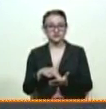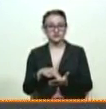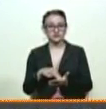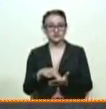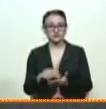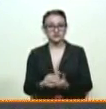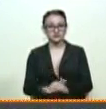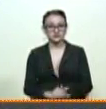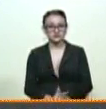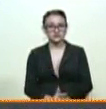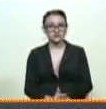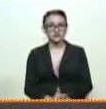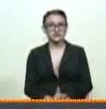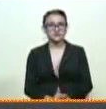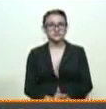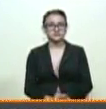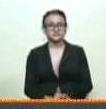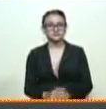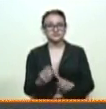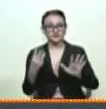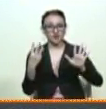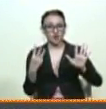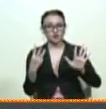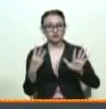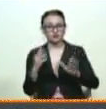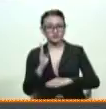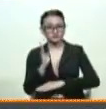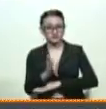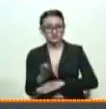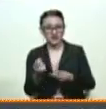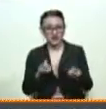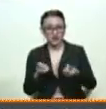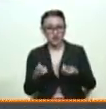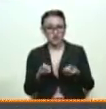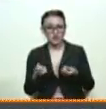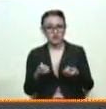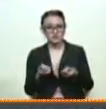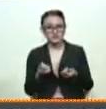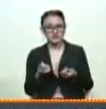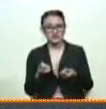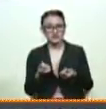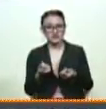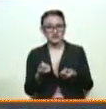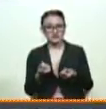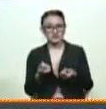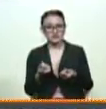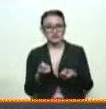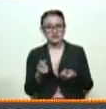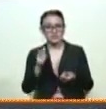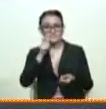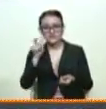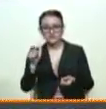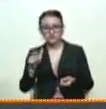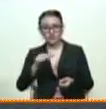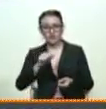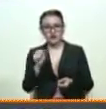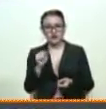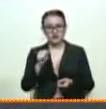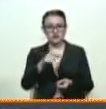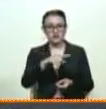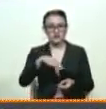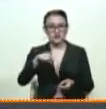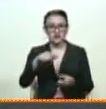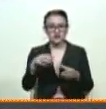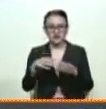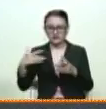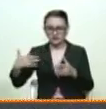Constituyente. Ocho, las sanciones económicas impuestas a funcionarios venezolanos en el transcurso